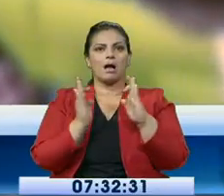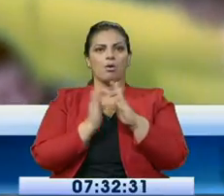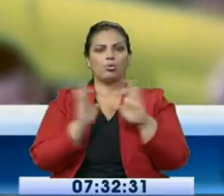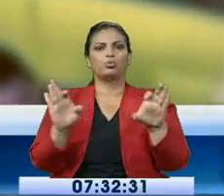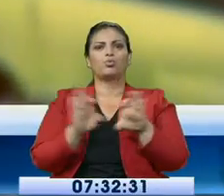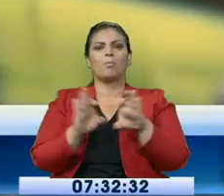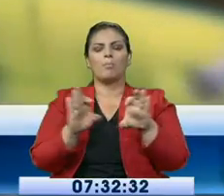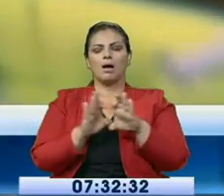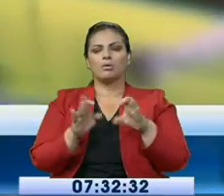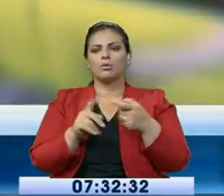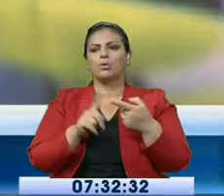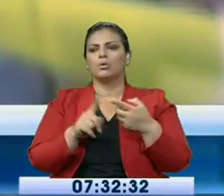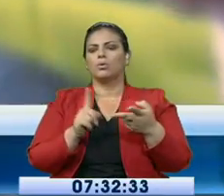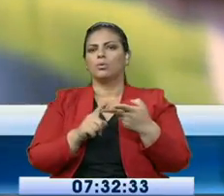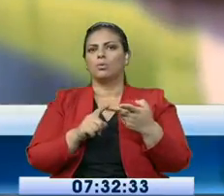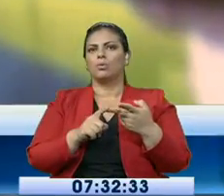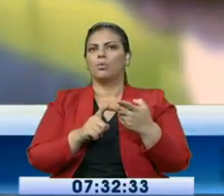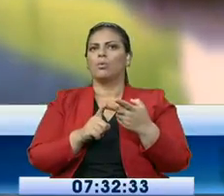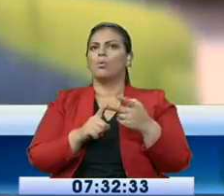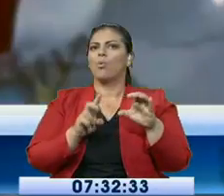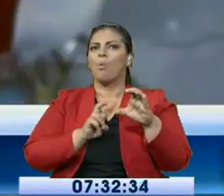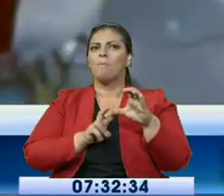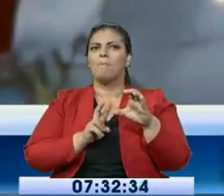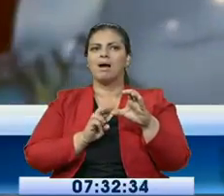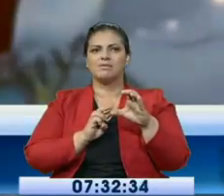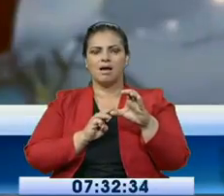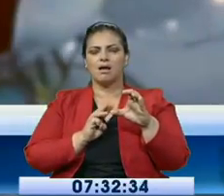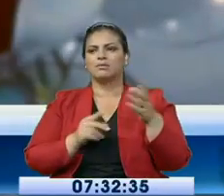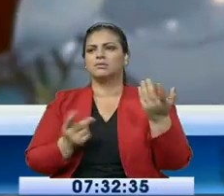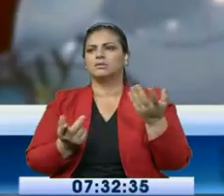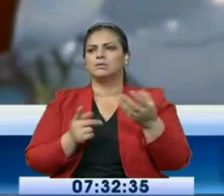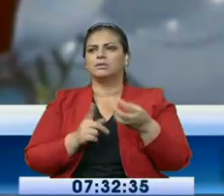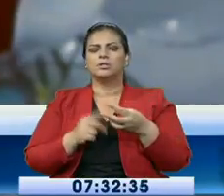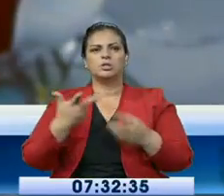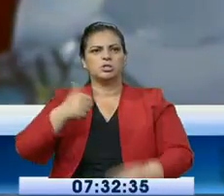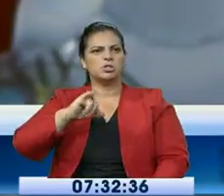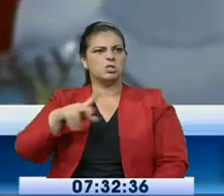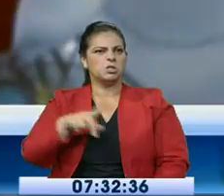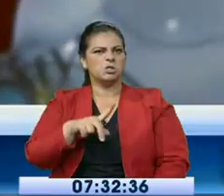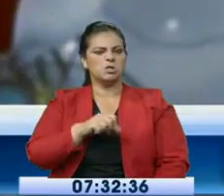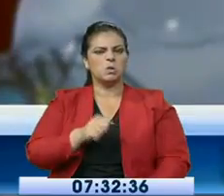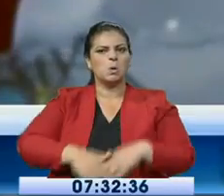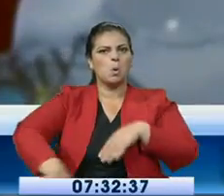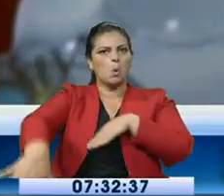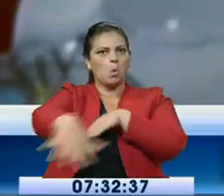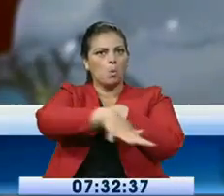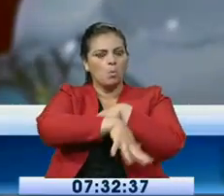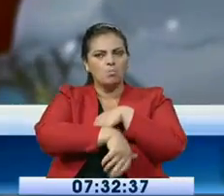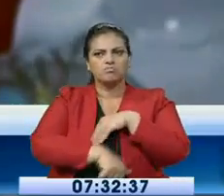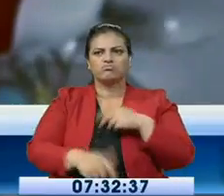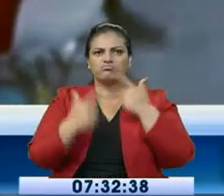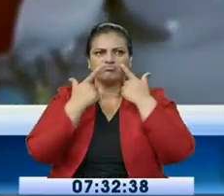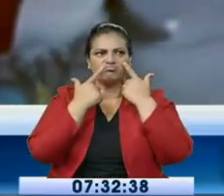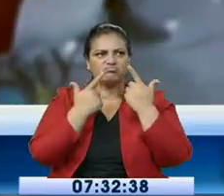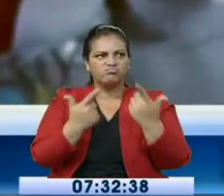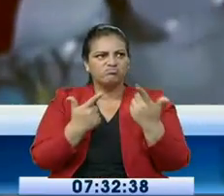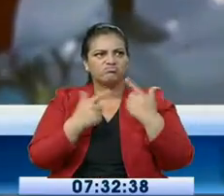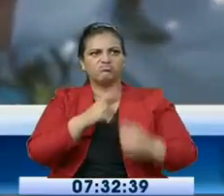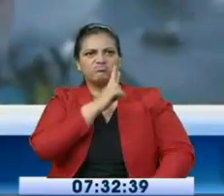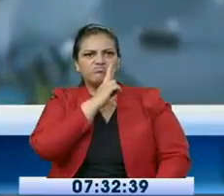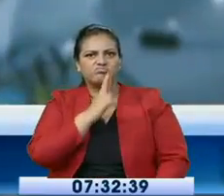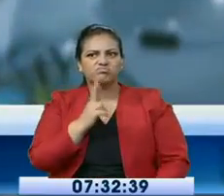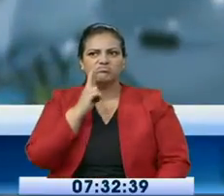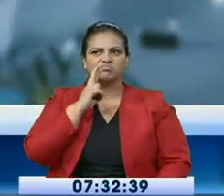al norte de Quito. Con armas de fuego someten al encargado de la recepción y rápidamente se encargan de desvalijar a los